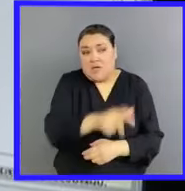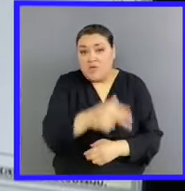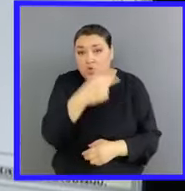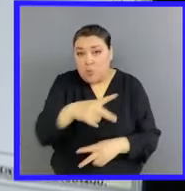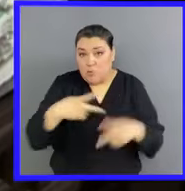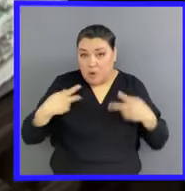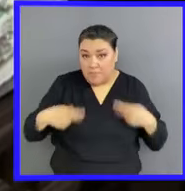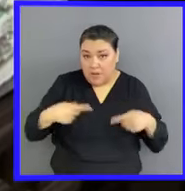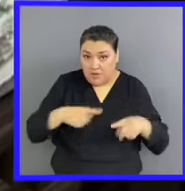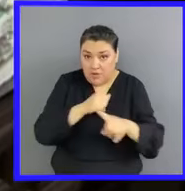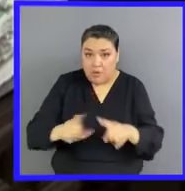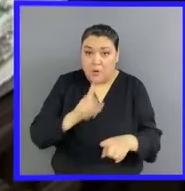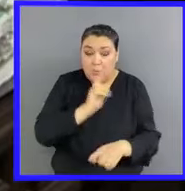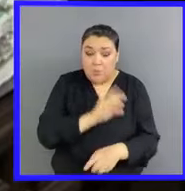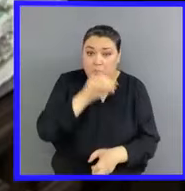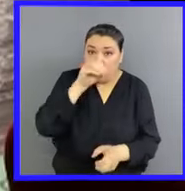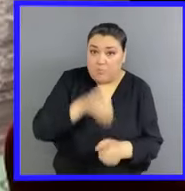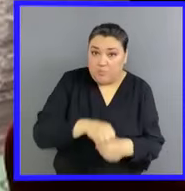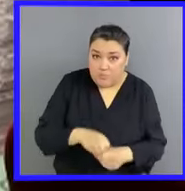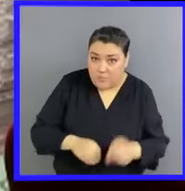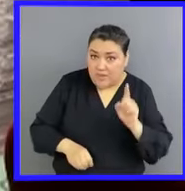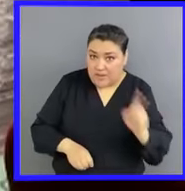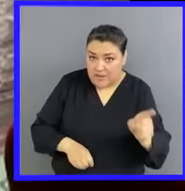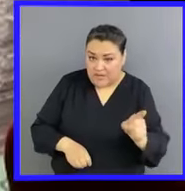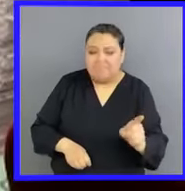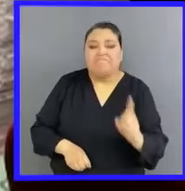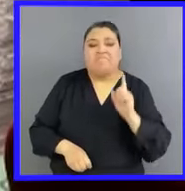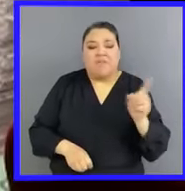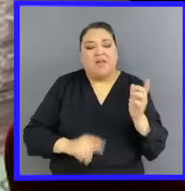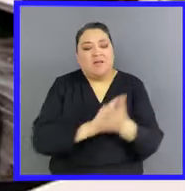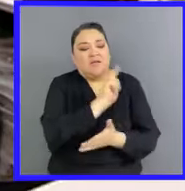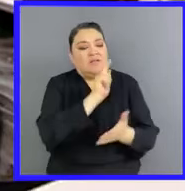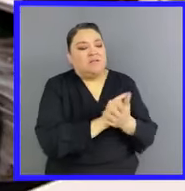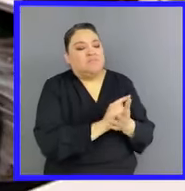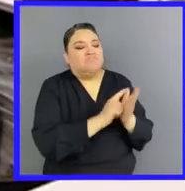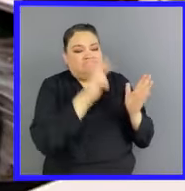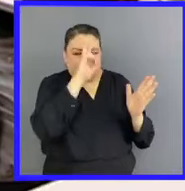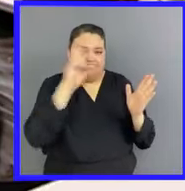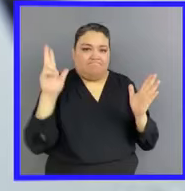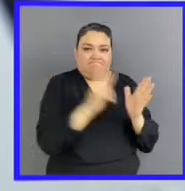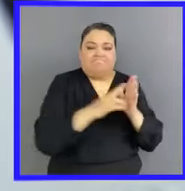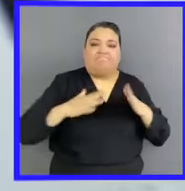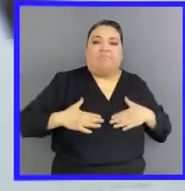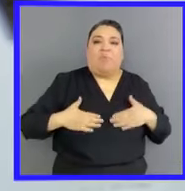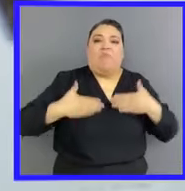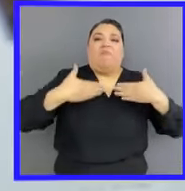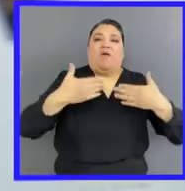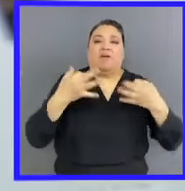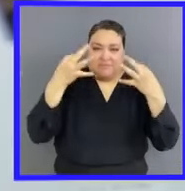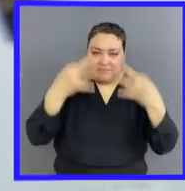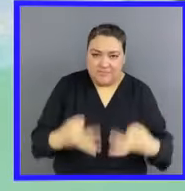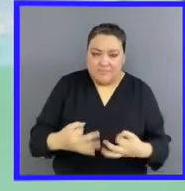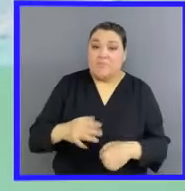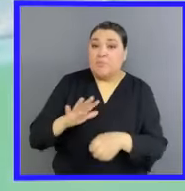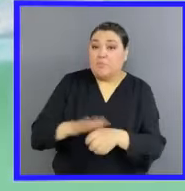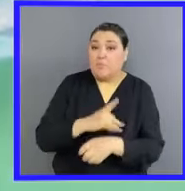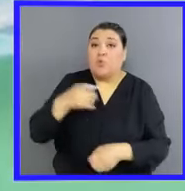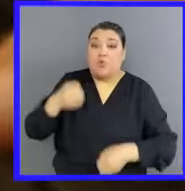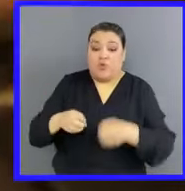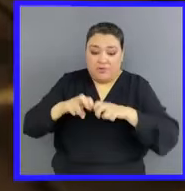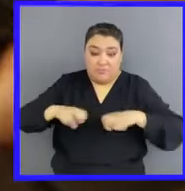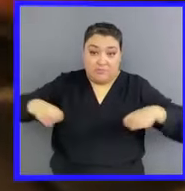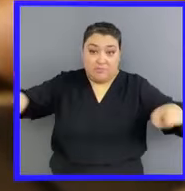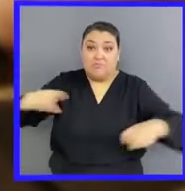servidores públicos que la apliquen, respeta los principios de legalidad y seguridad jurídica. De acuerdo con ministras y ministros, no aplican